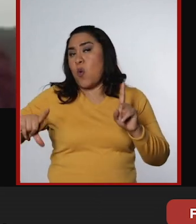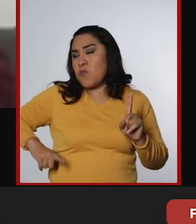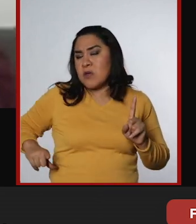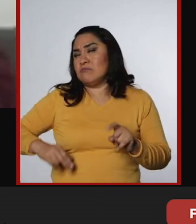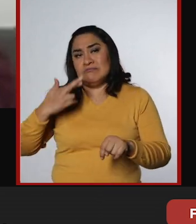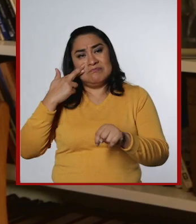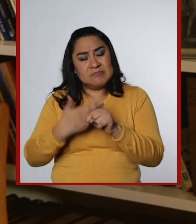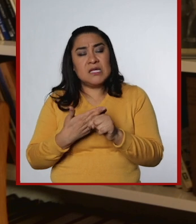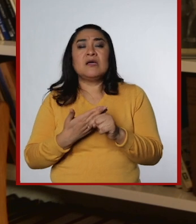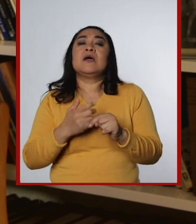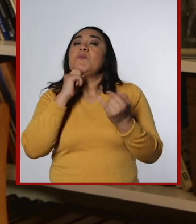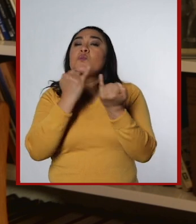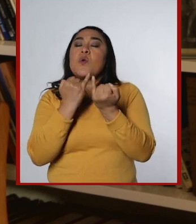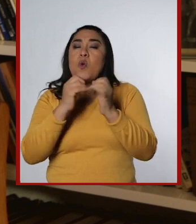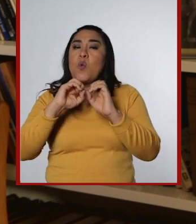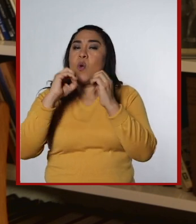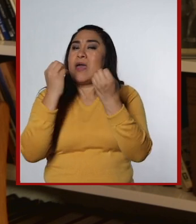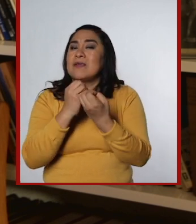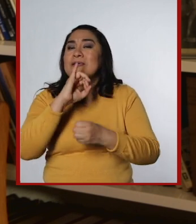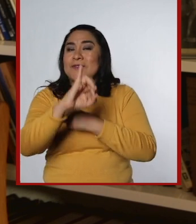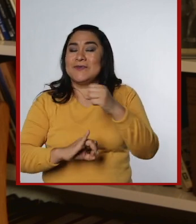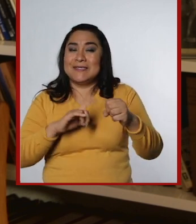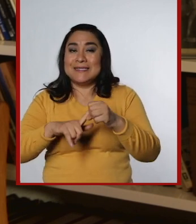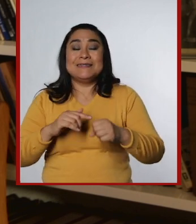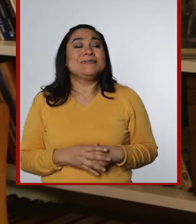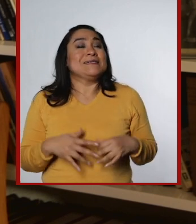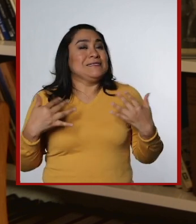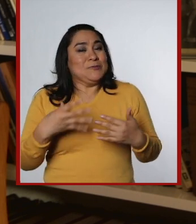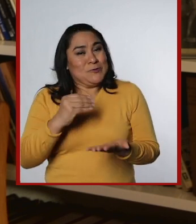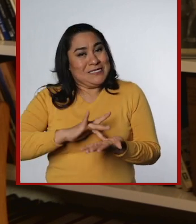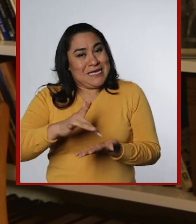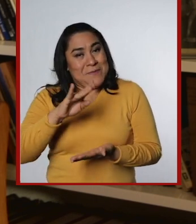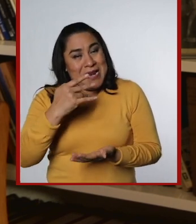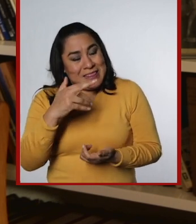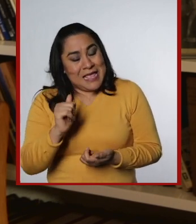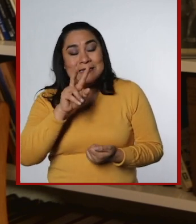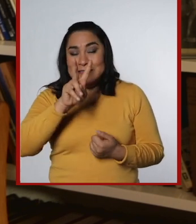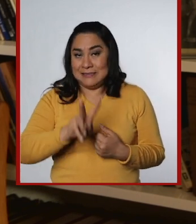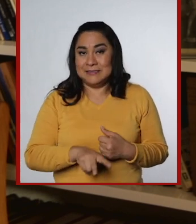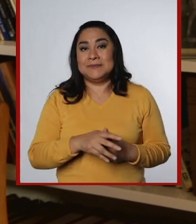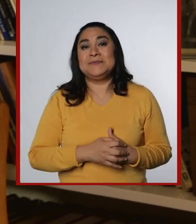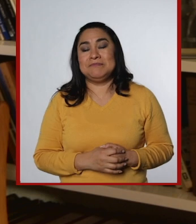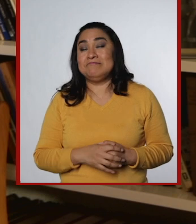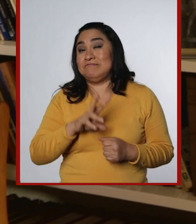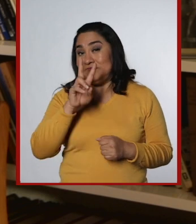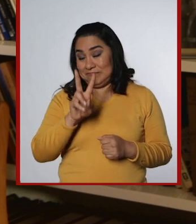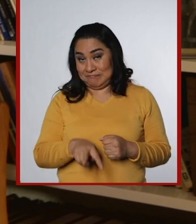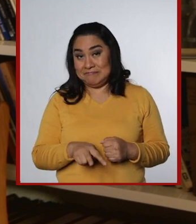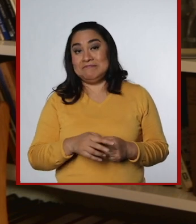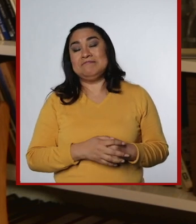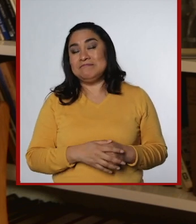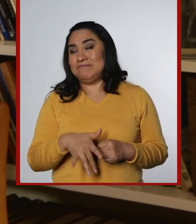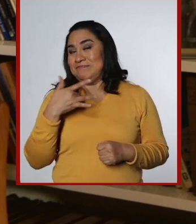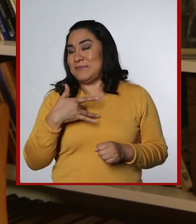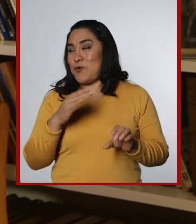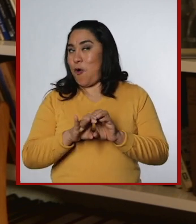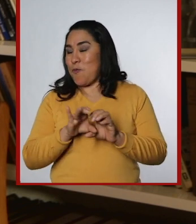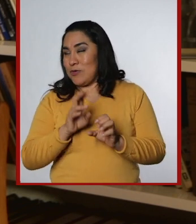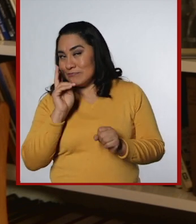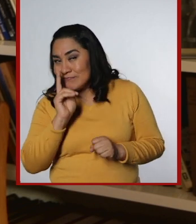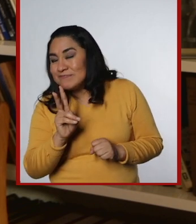organismos internacionales. Marta, muchísimas gracias. De verdad que da mucho aliento escuchar